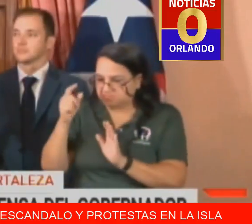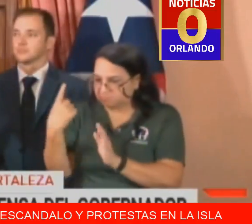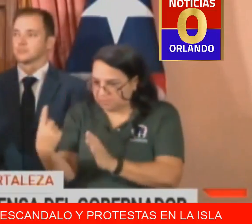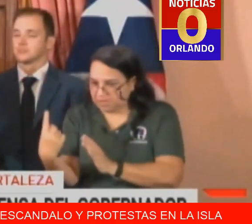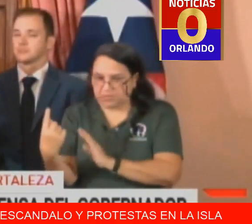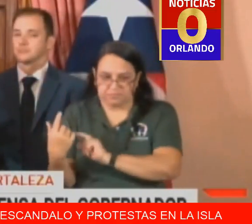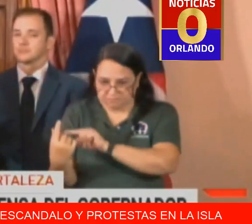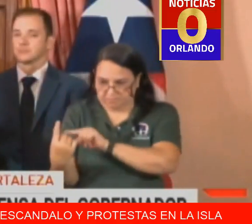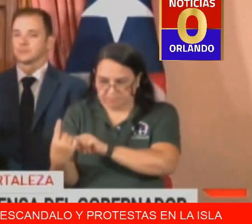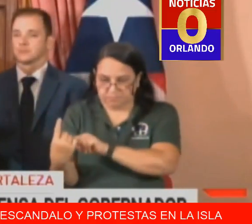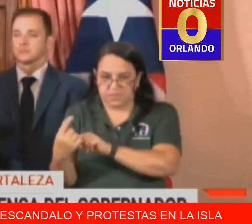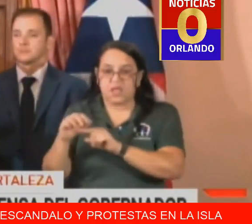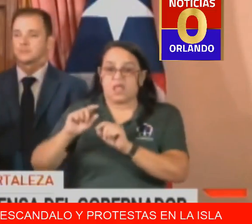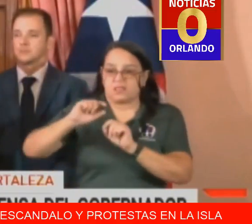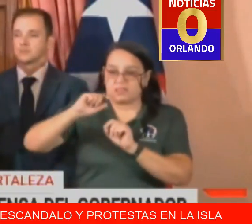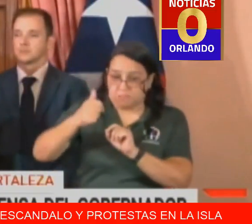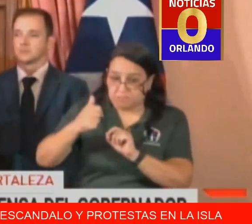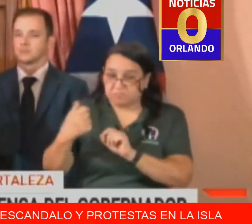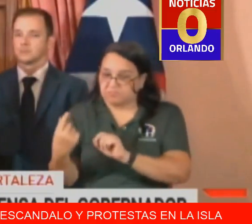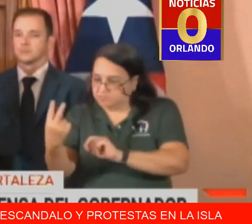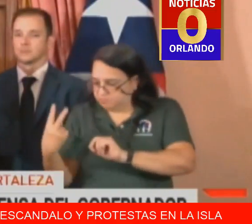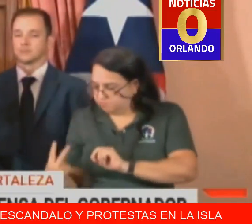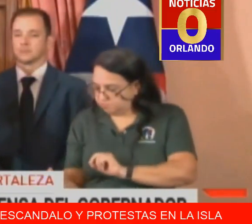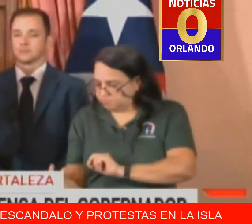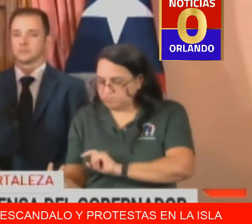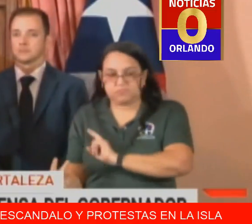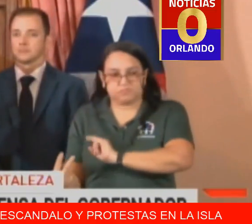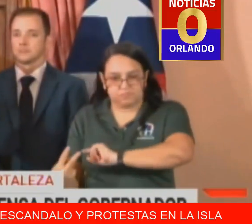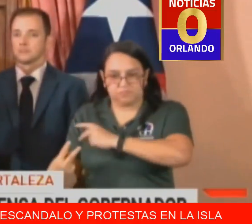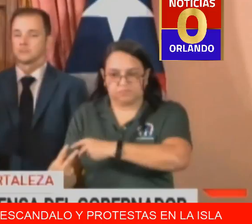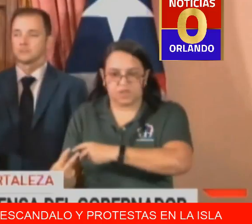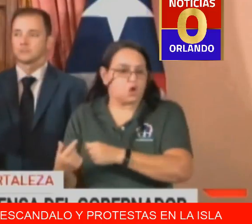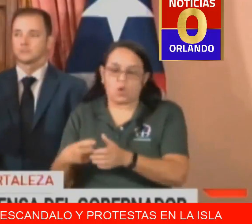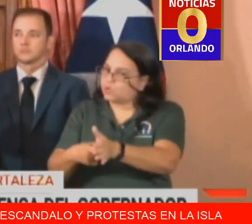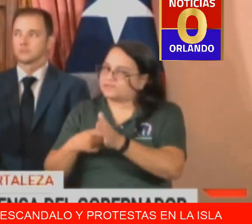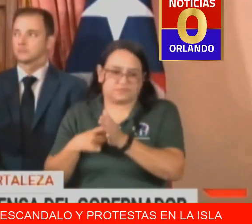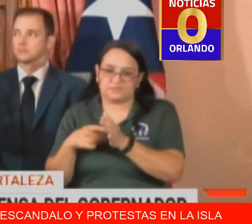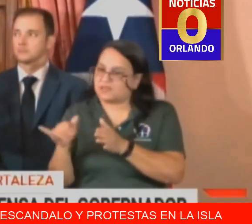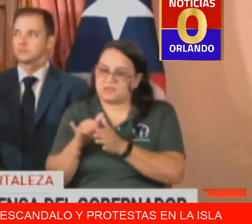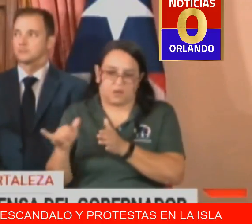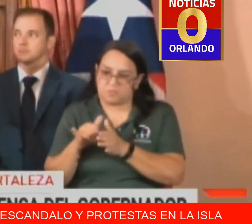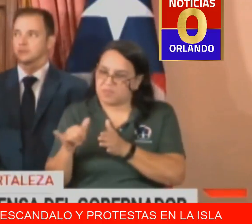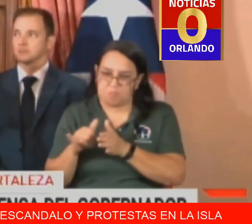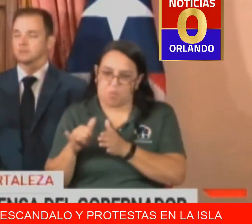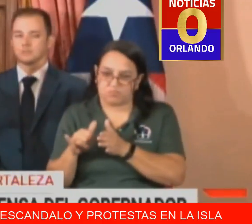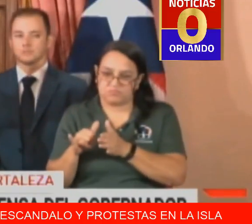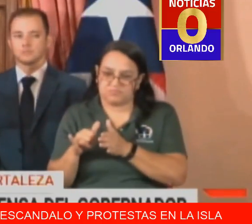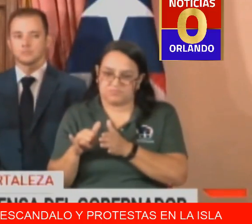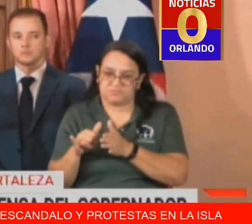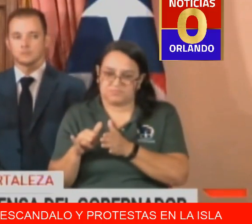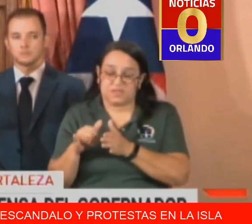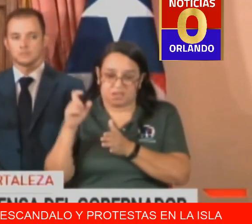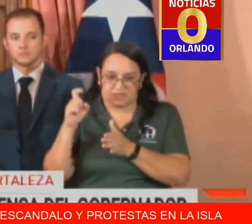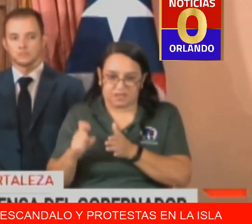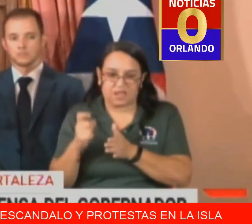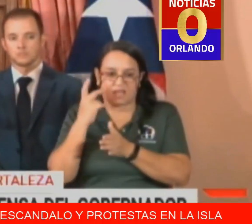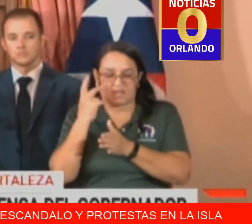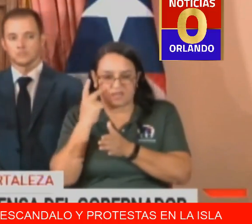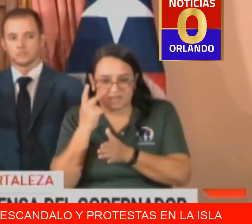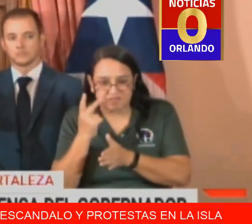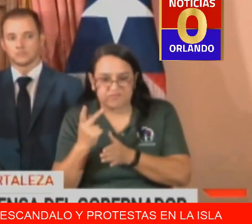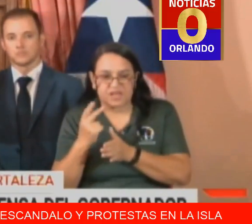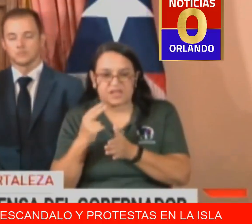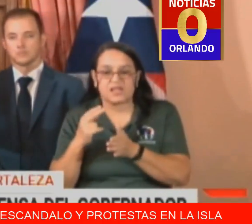otras funciones se subcontratan abajo. No hay una exigencia de la misma visibilidad que tienen que llevar las